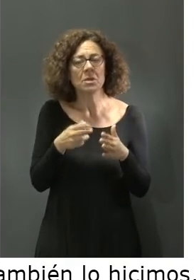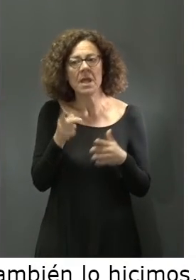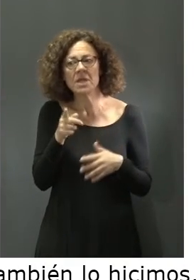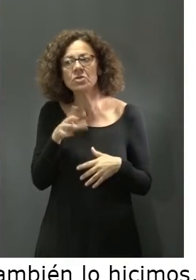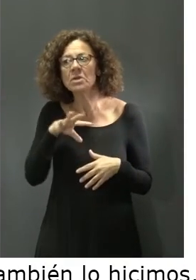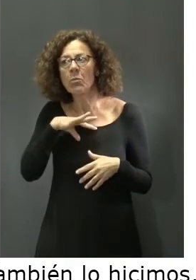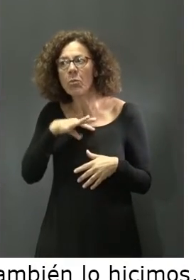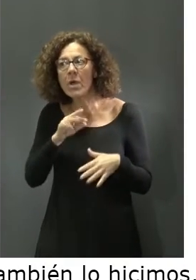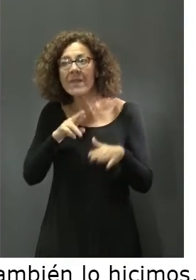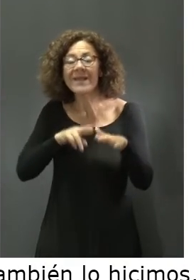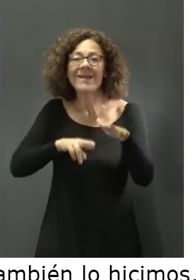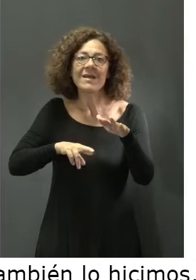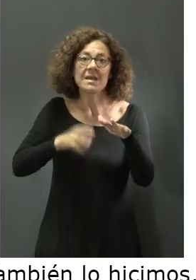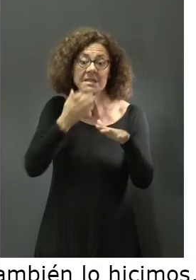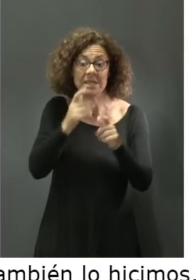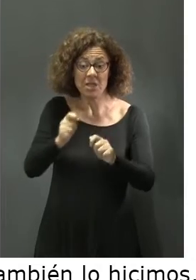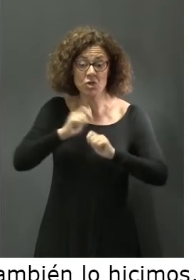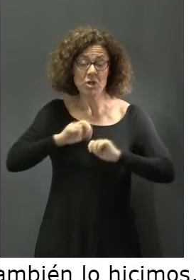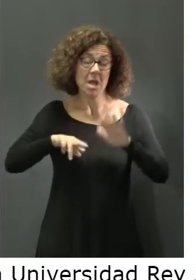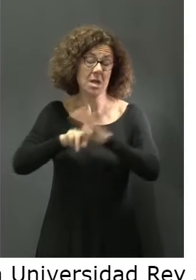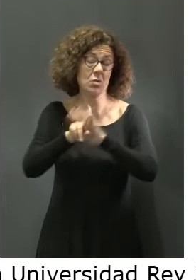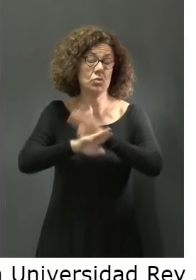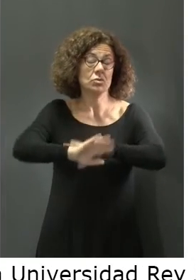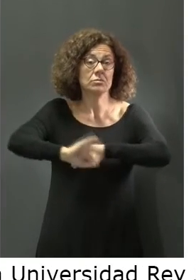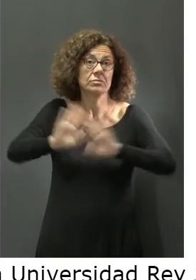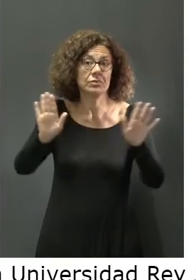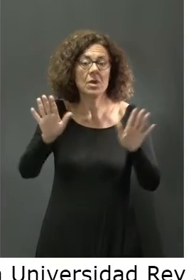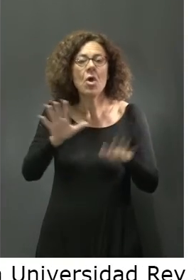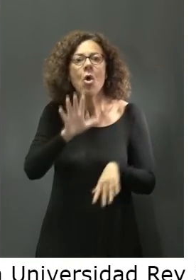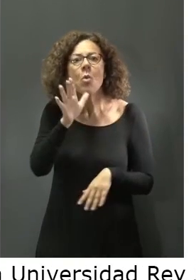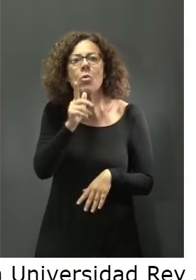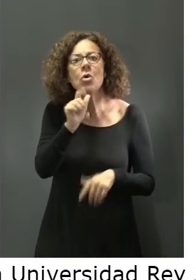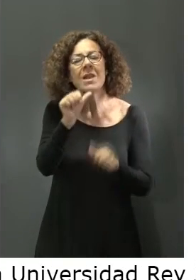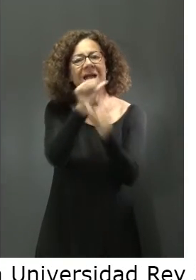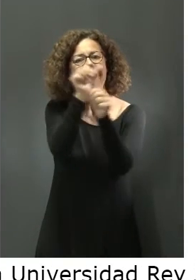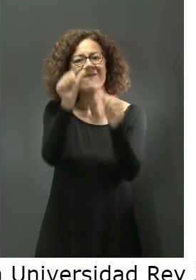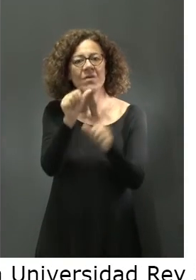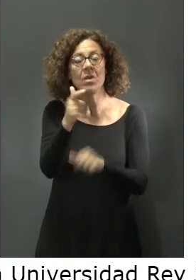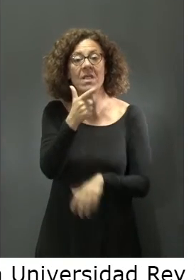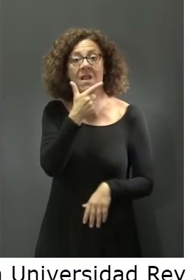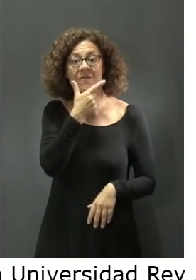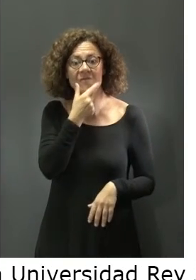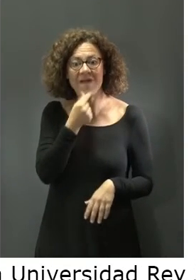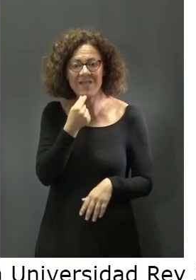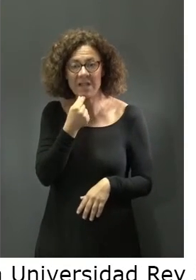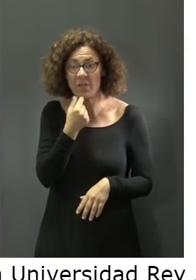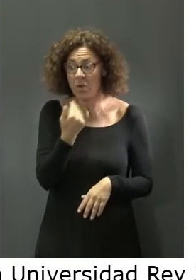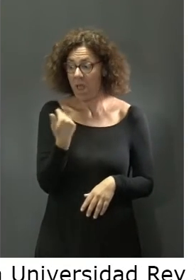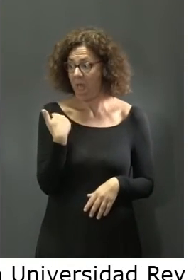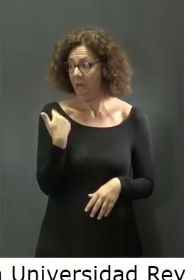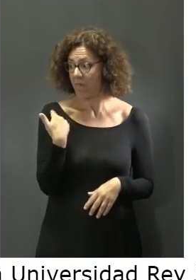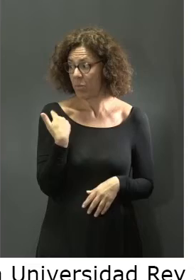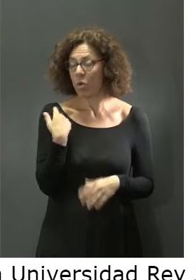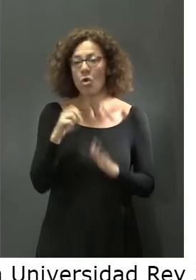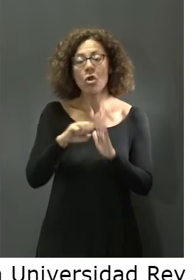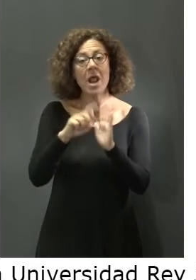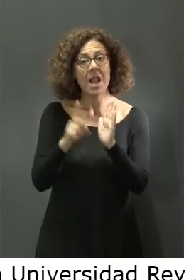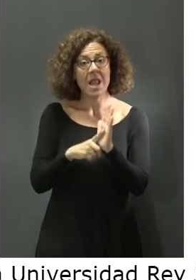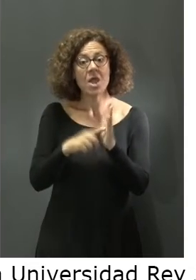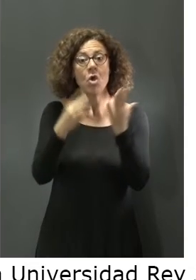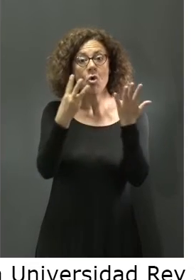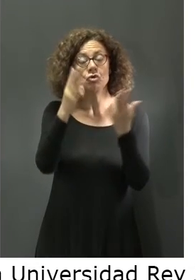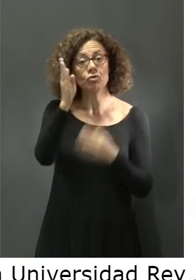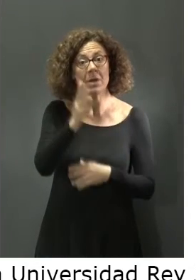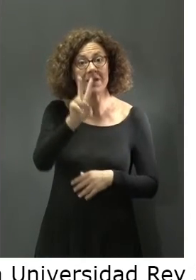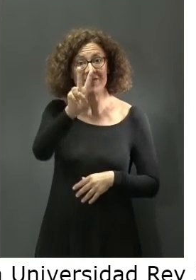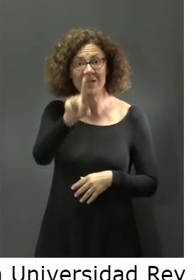ser espectacular. Por ejemplo, a través de la figura del facilitador, recientemente incorporada con la Ley 8/21